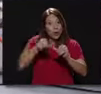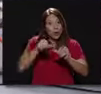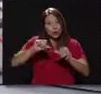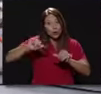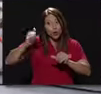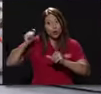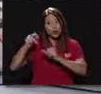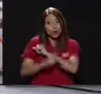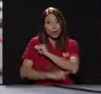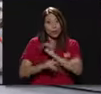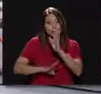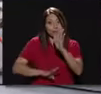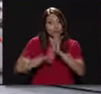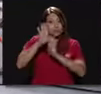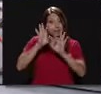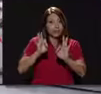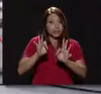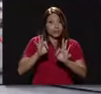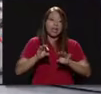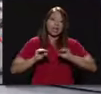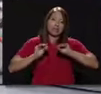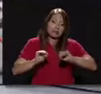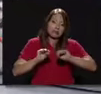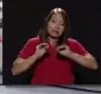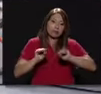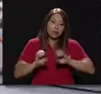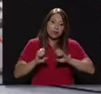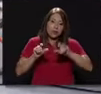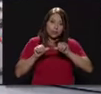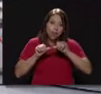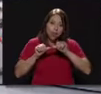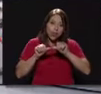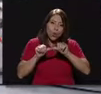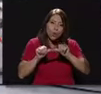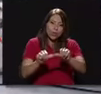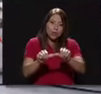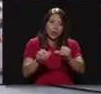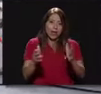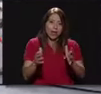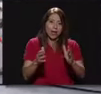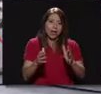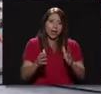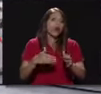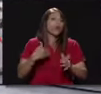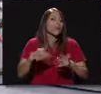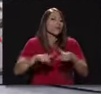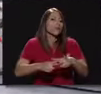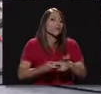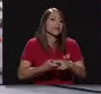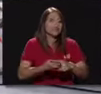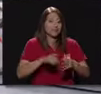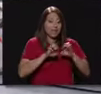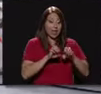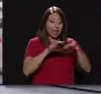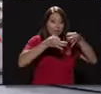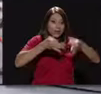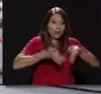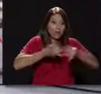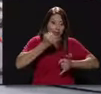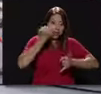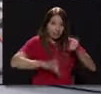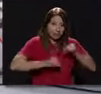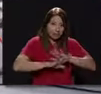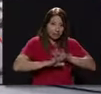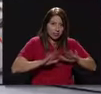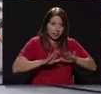países avanzados, la formación continua comienza desde que la persona termina la educación formal y termina